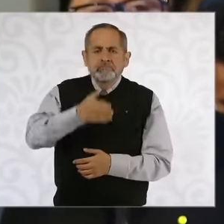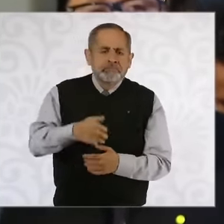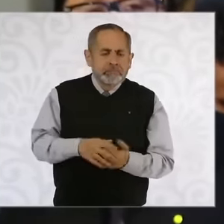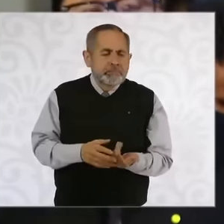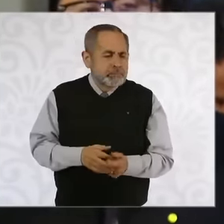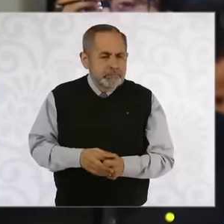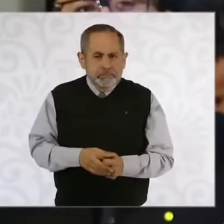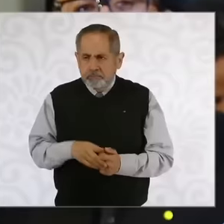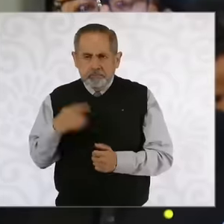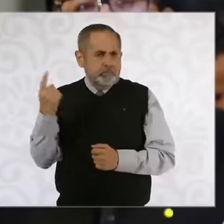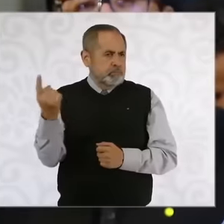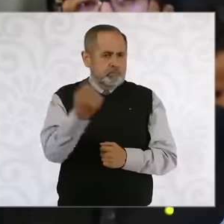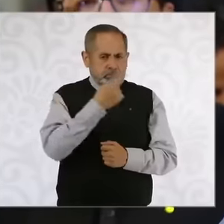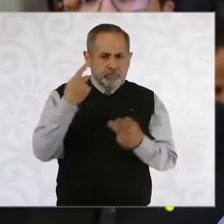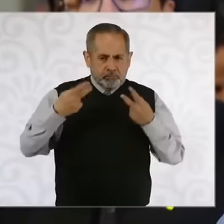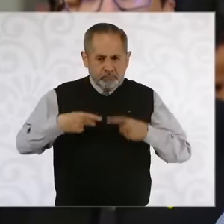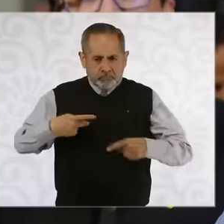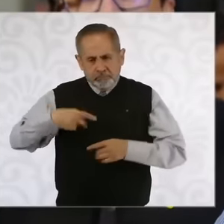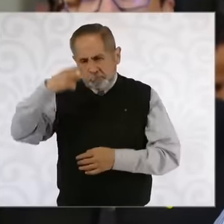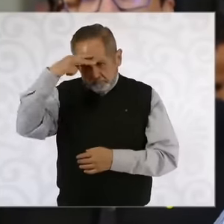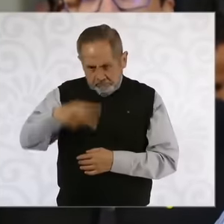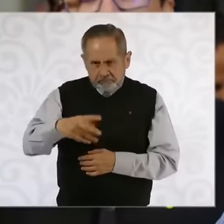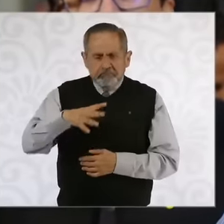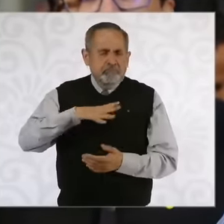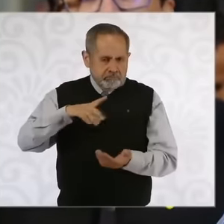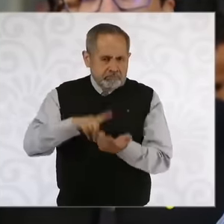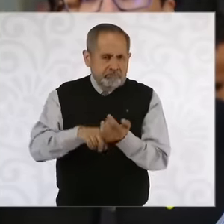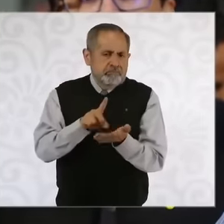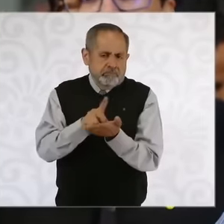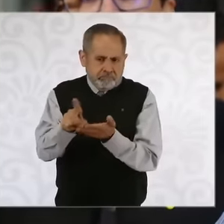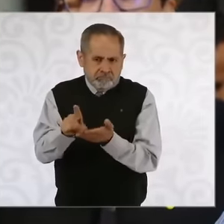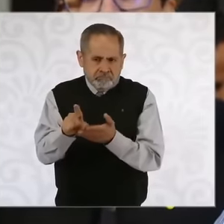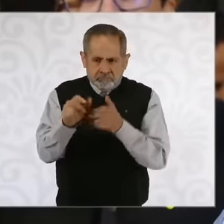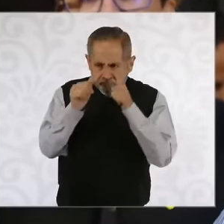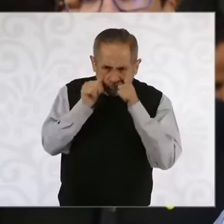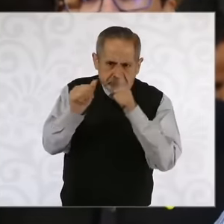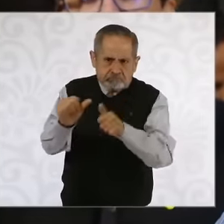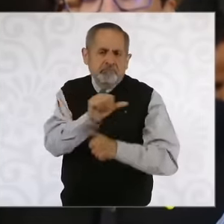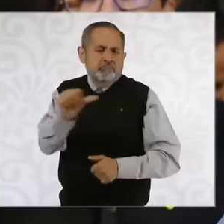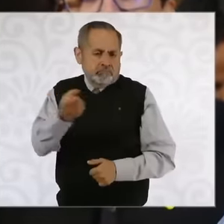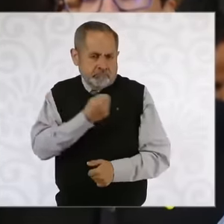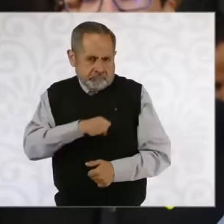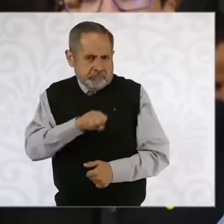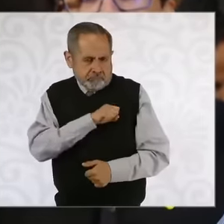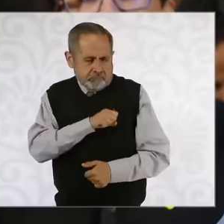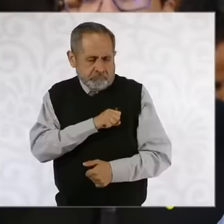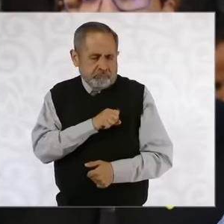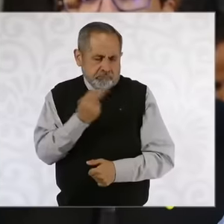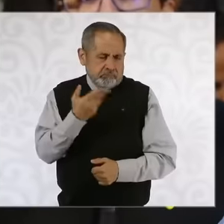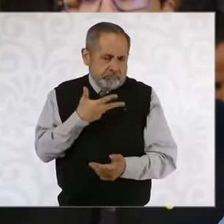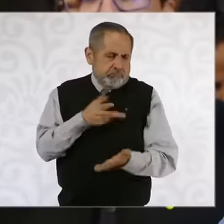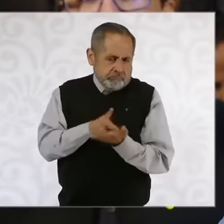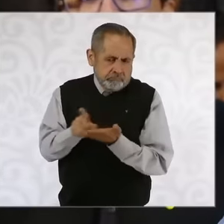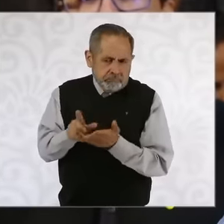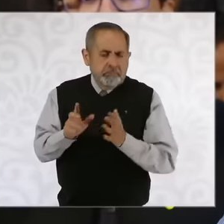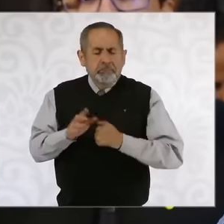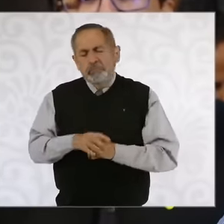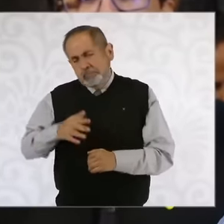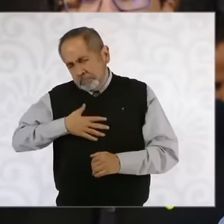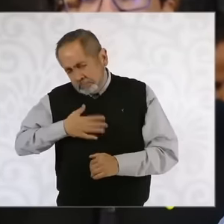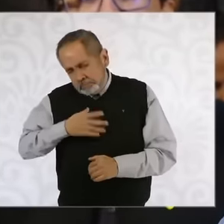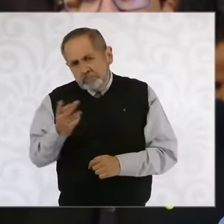Sabemos que todos los mexicanos tienen derecho a la asistencia en el tema de salud. Y mi pregunta es